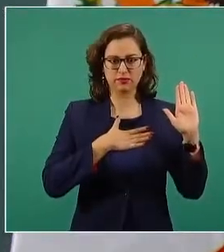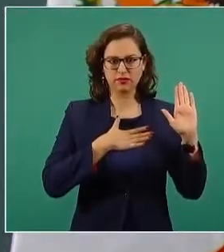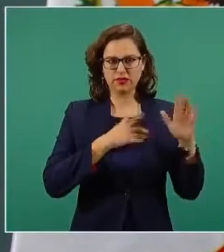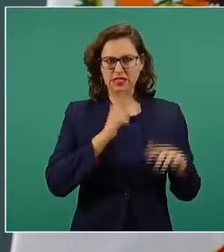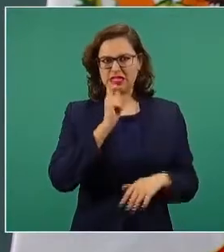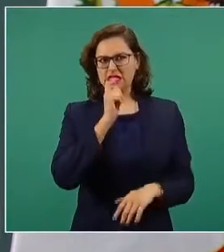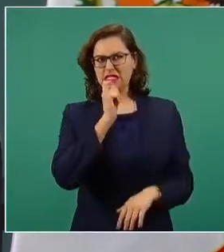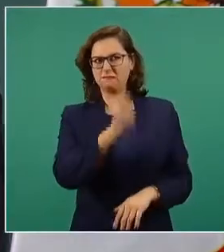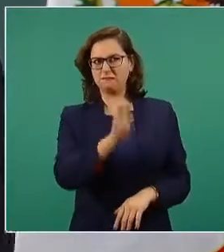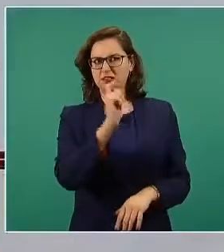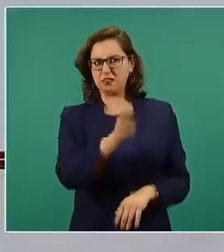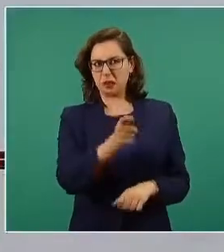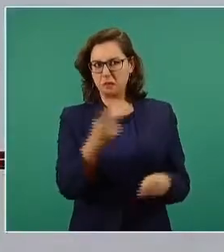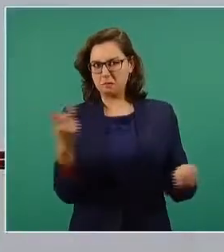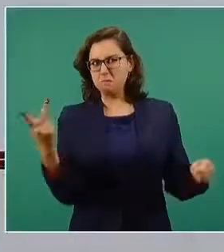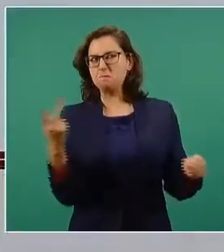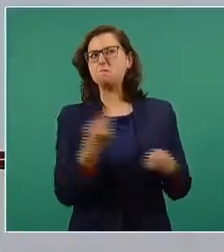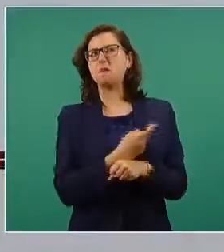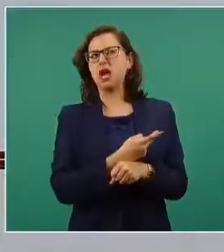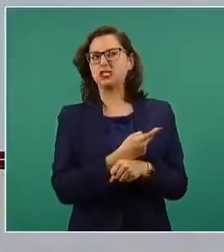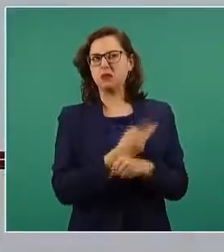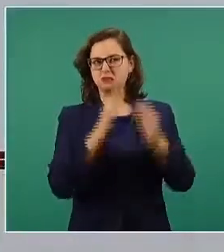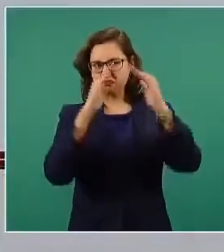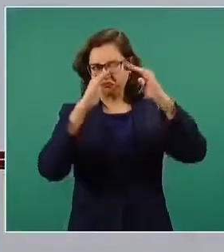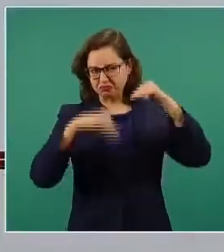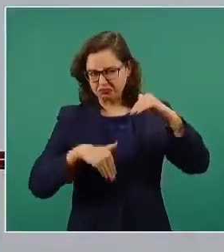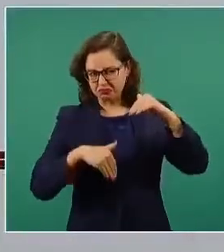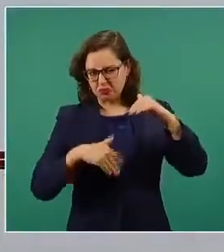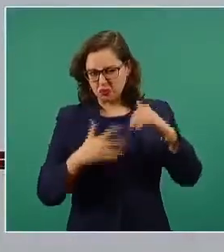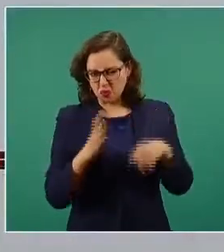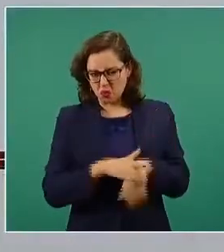conocer la verdad y de hacer justicia.